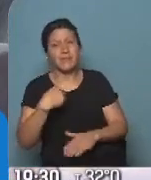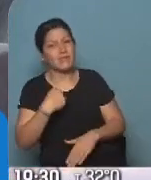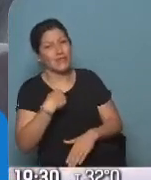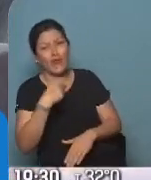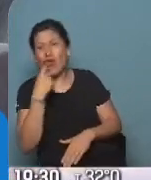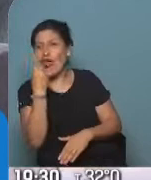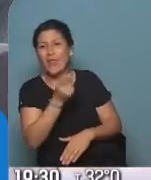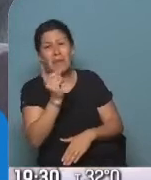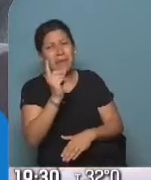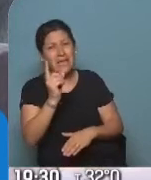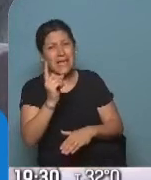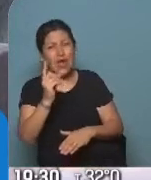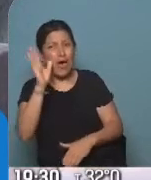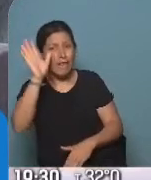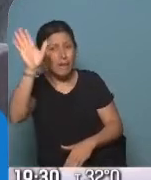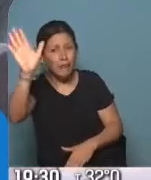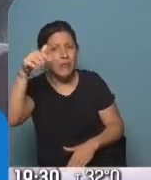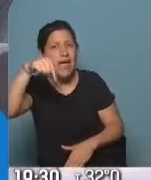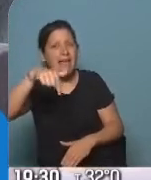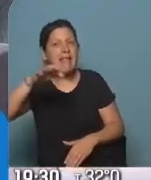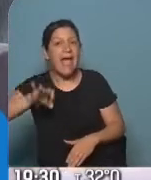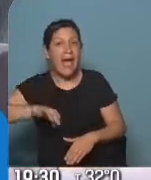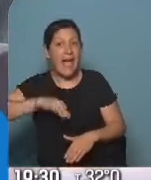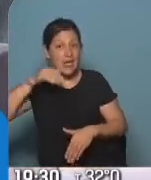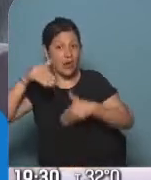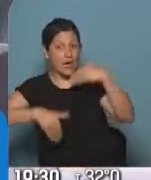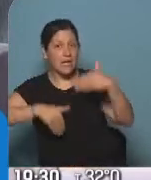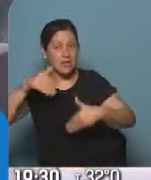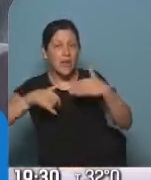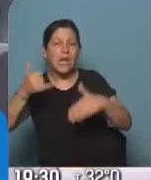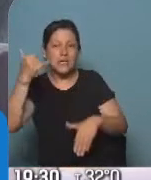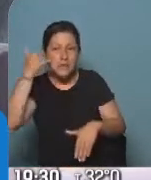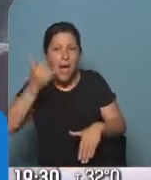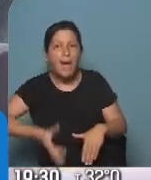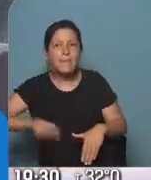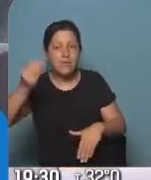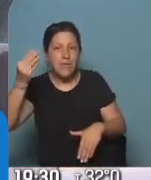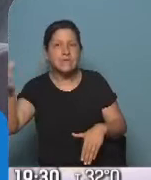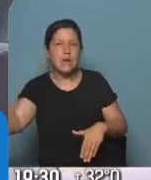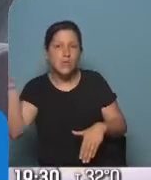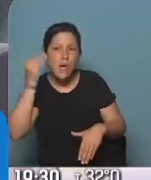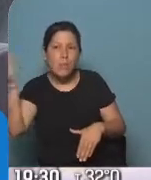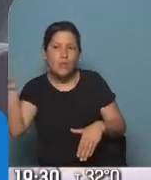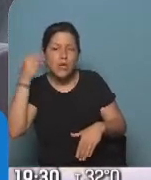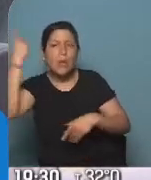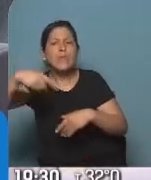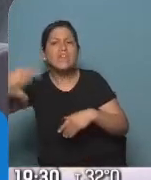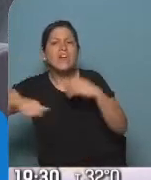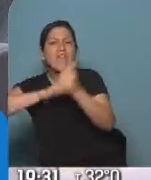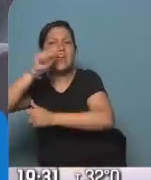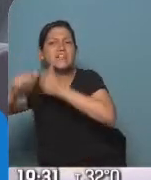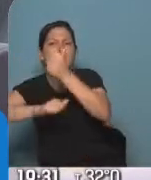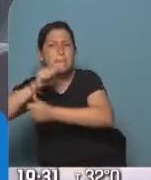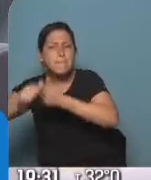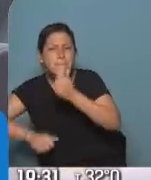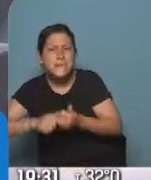futurología, pero teniendo en cuenta que es un año electoral, que se viene escuchando en las últimas horas, sobre todo de grandes empresas que de alguna